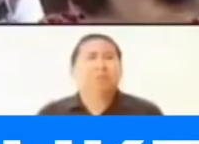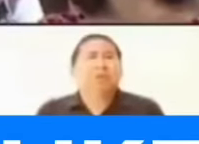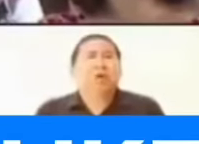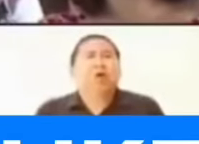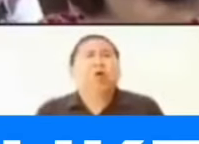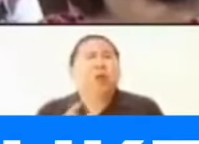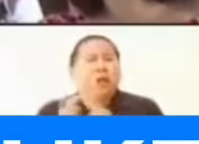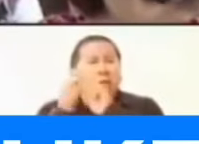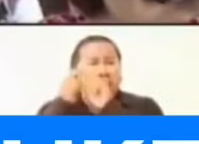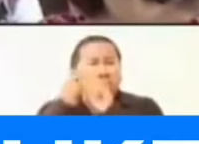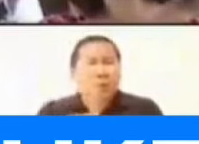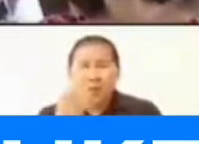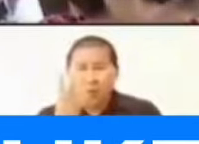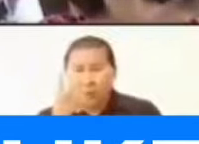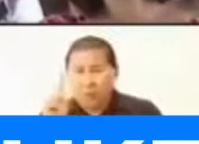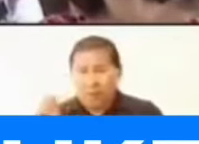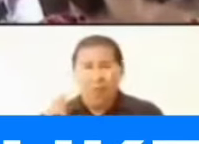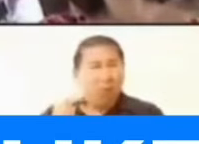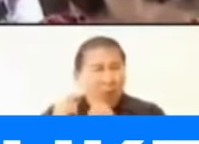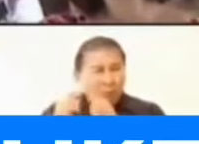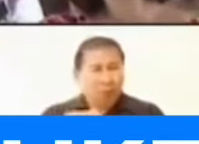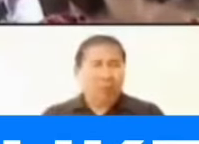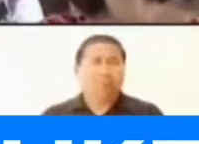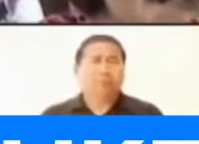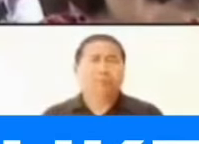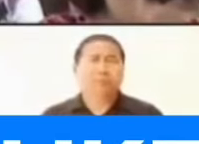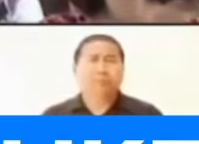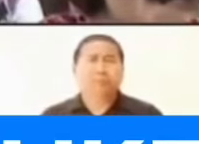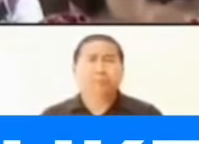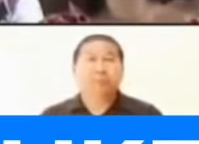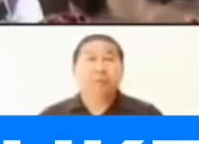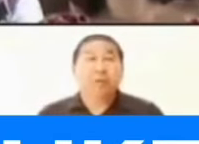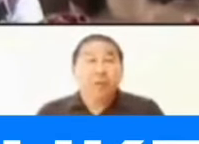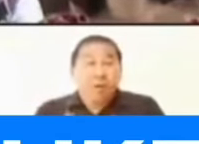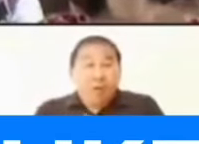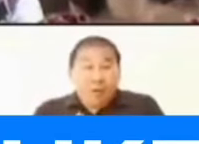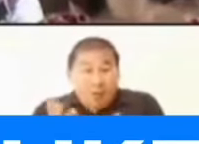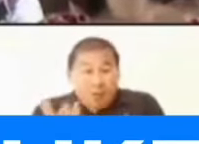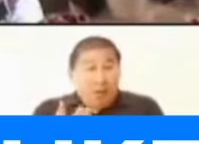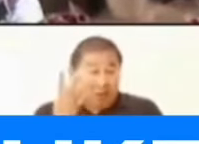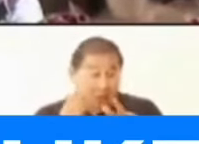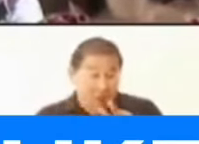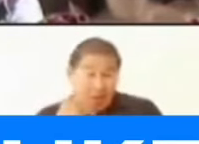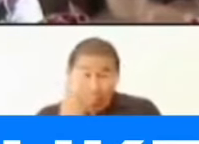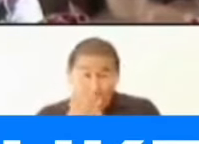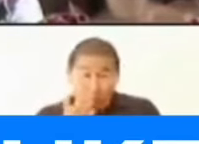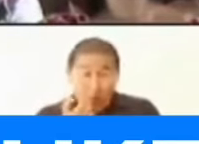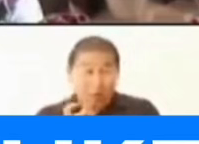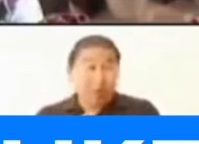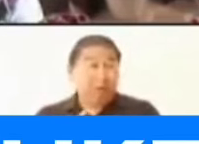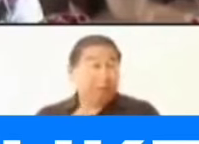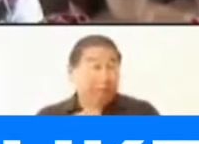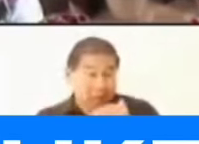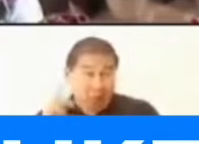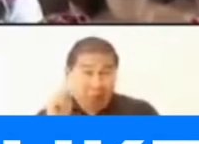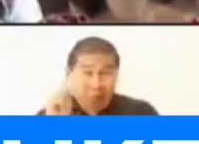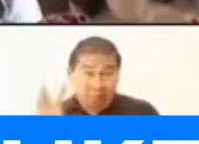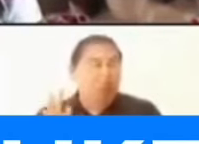continuidad de la cuarta transformación ahora la consolidación de la cuarta transformación A qué